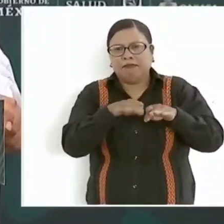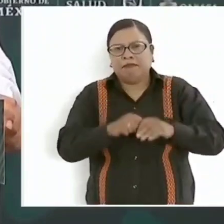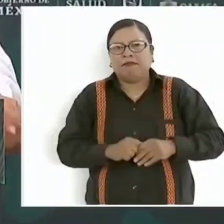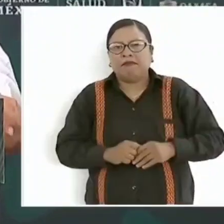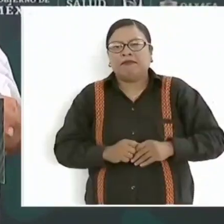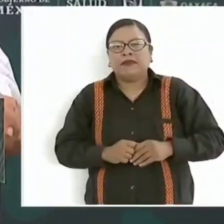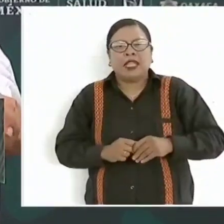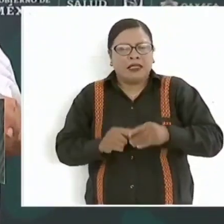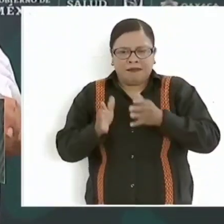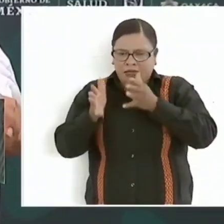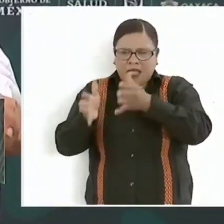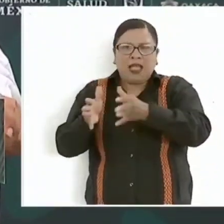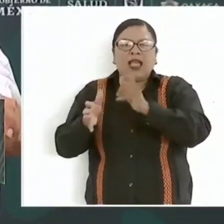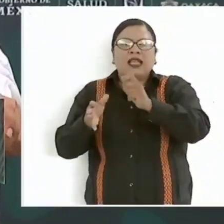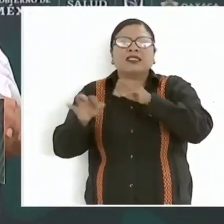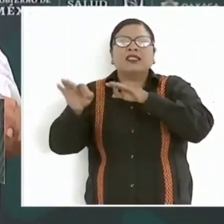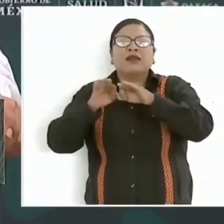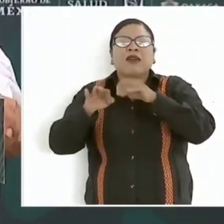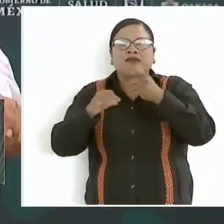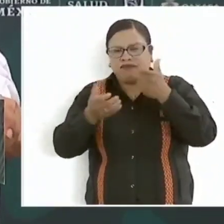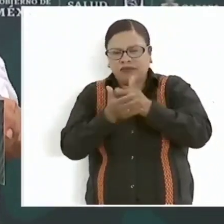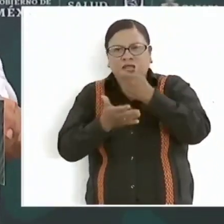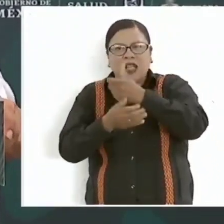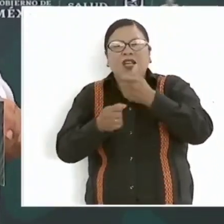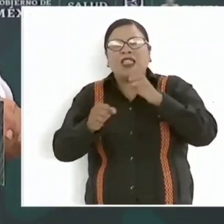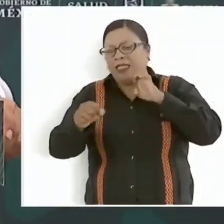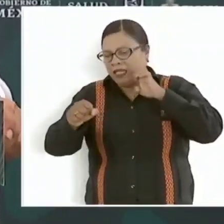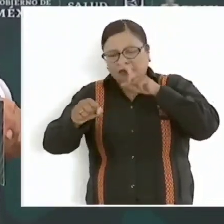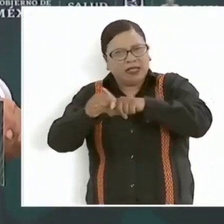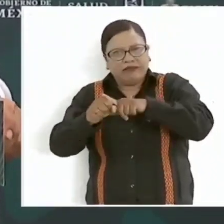con su sueldo de especialista íntegro.